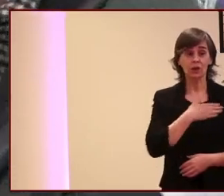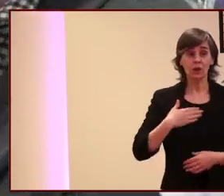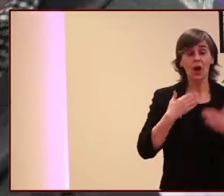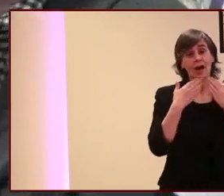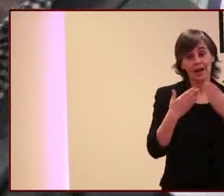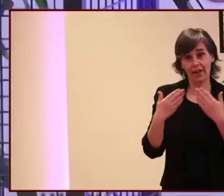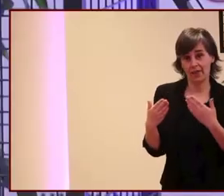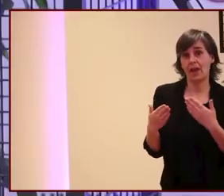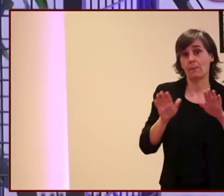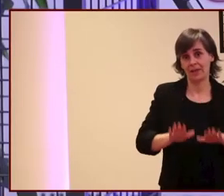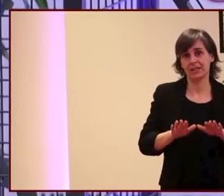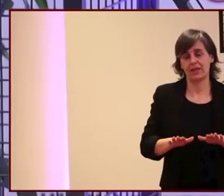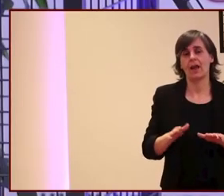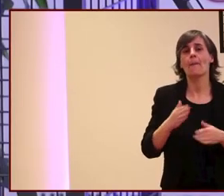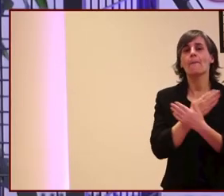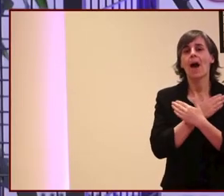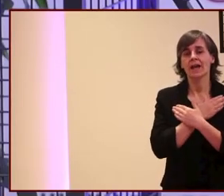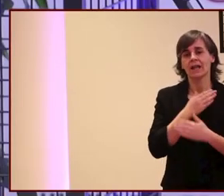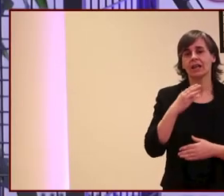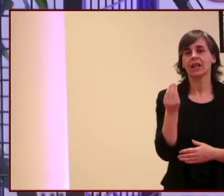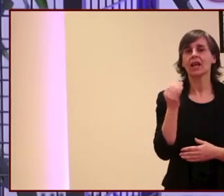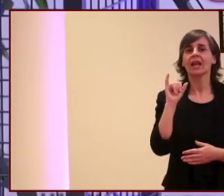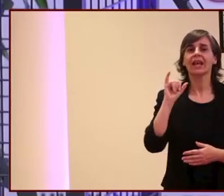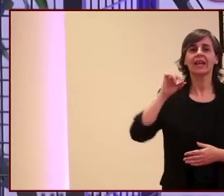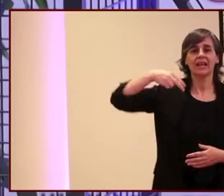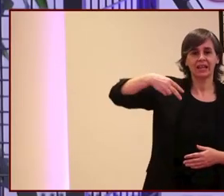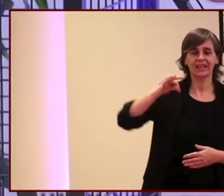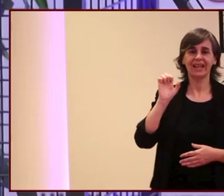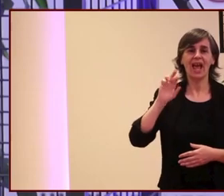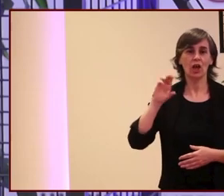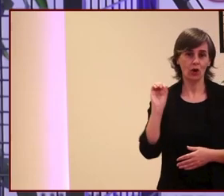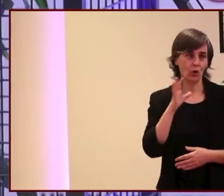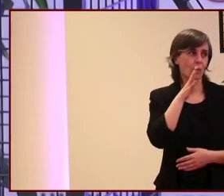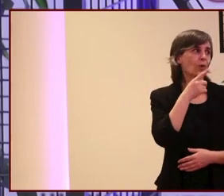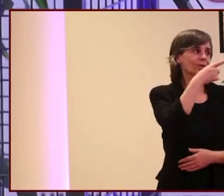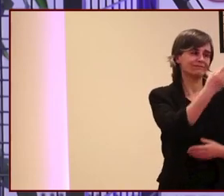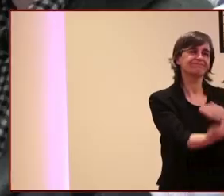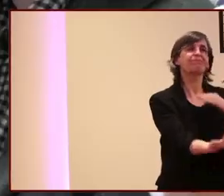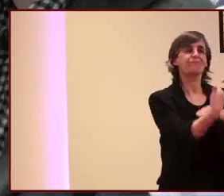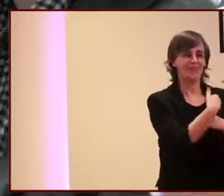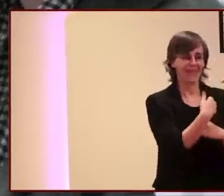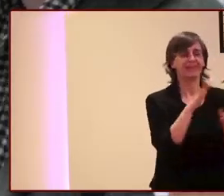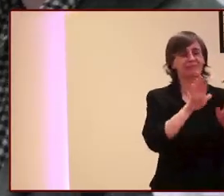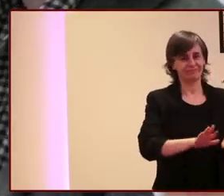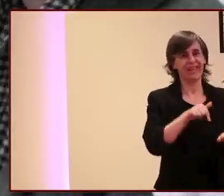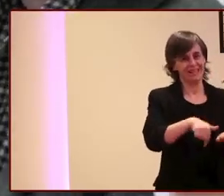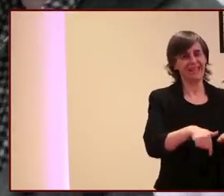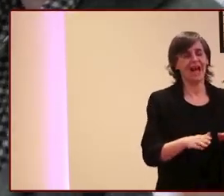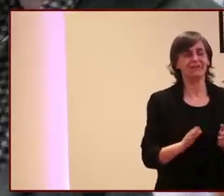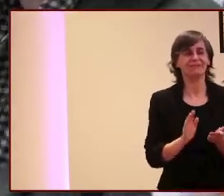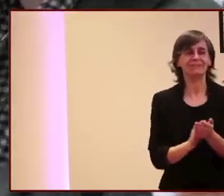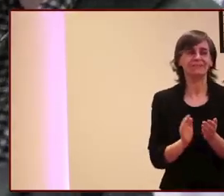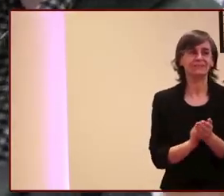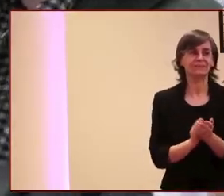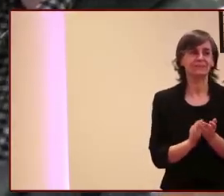la presencia de marc y quintero o sea que me honró con su presencia allí y